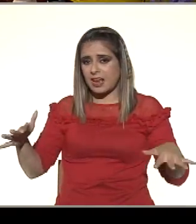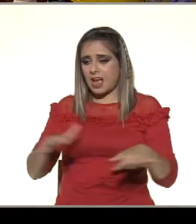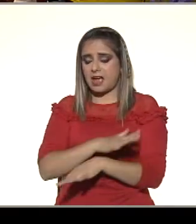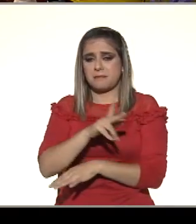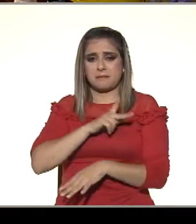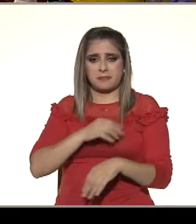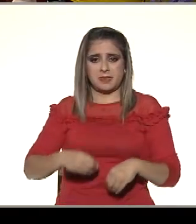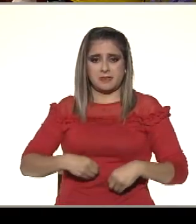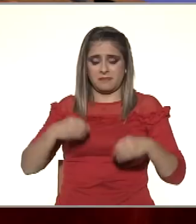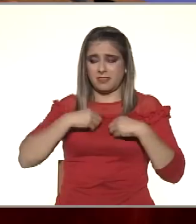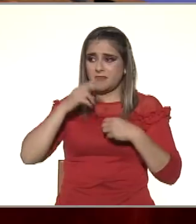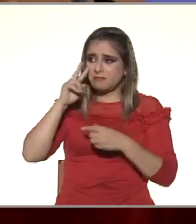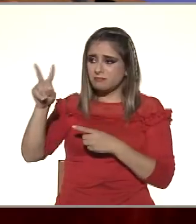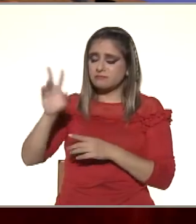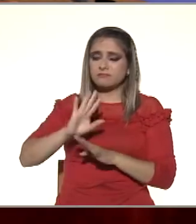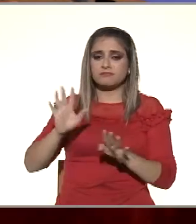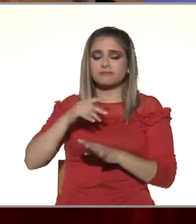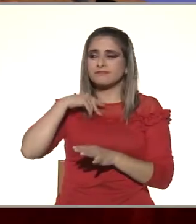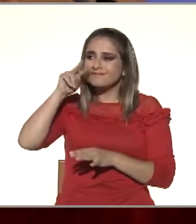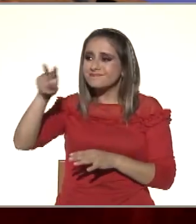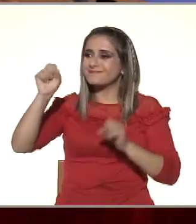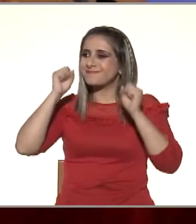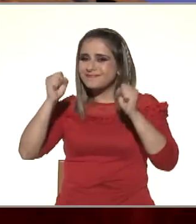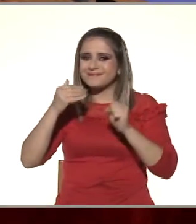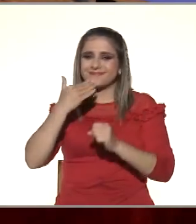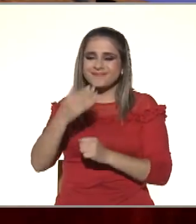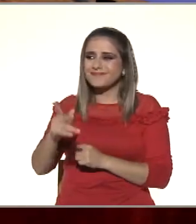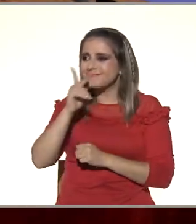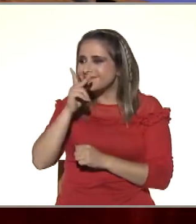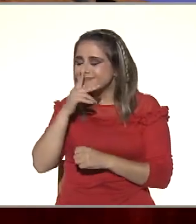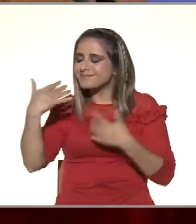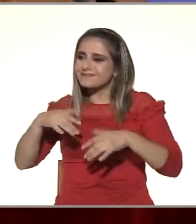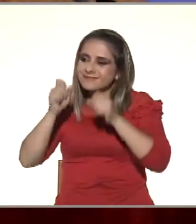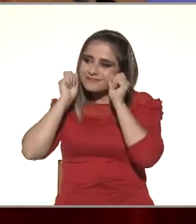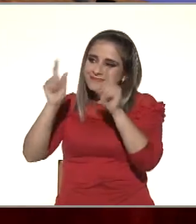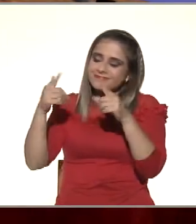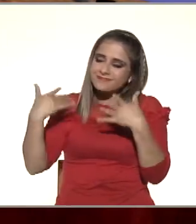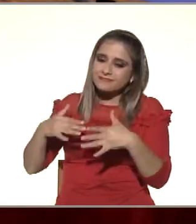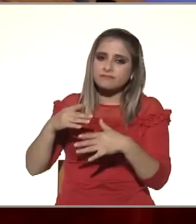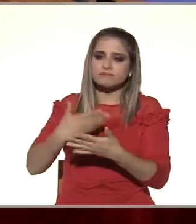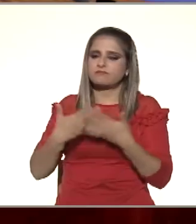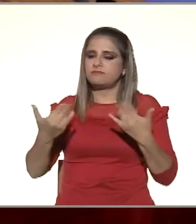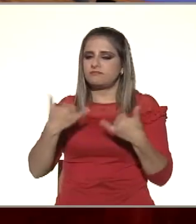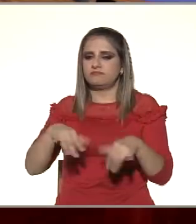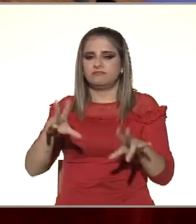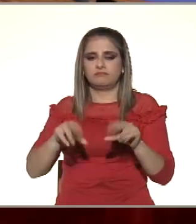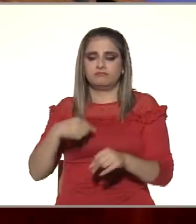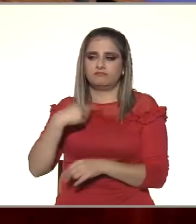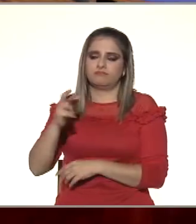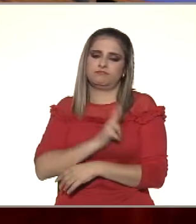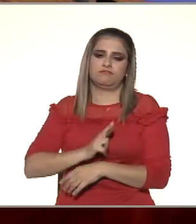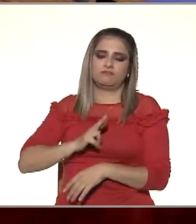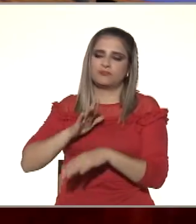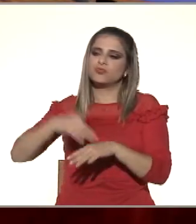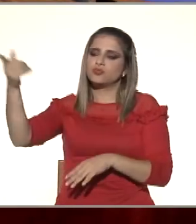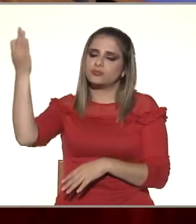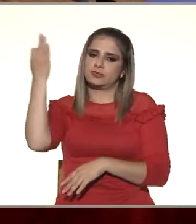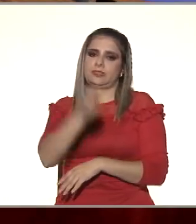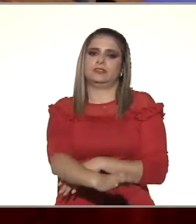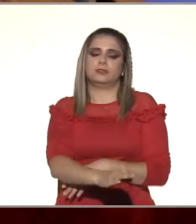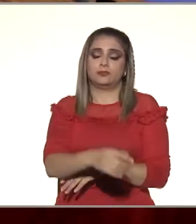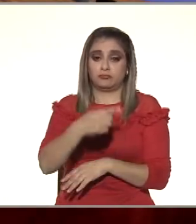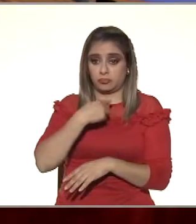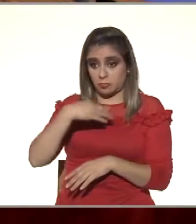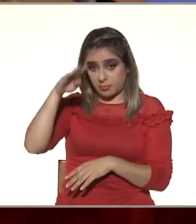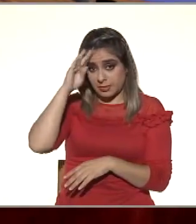que tenía de él. Dejé de verlo como lo máximo, dejé de admirarlo y le guardé mucho rencor por haber sido traicionero. Pensé que él lo hizo